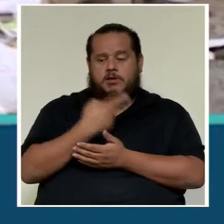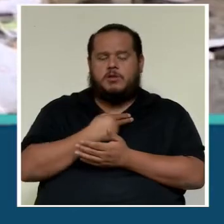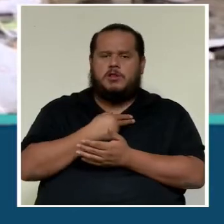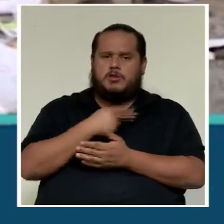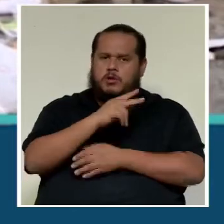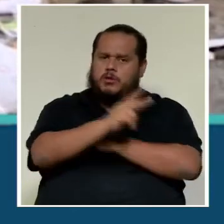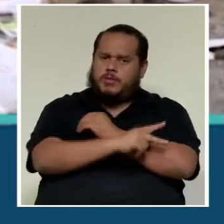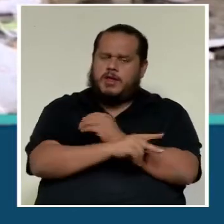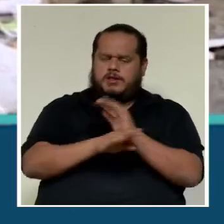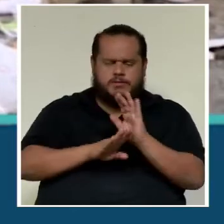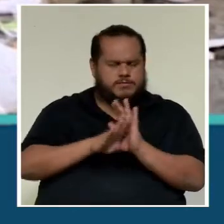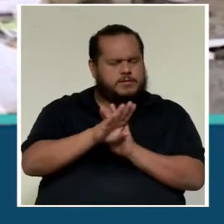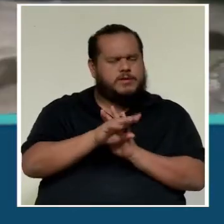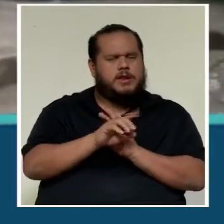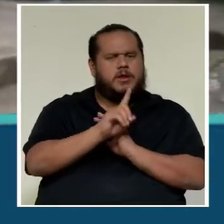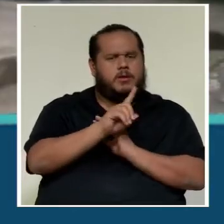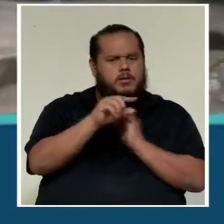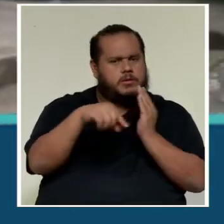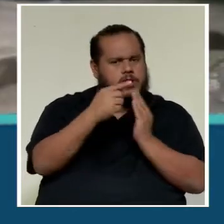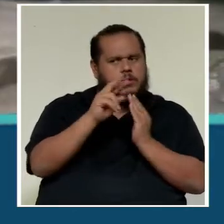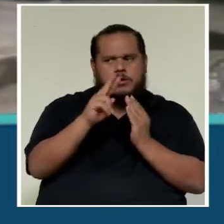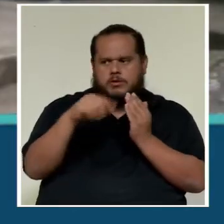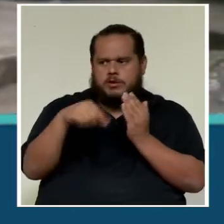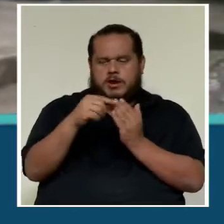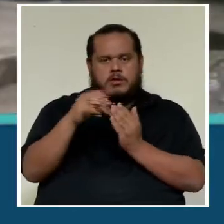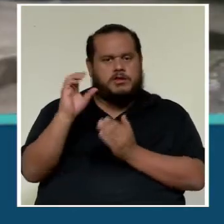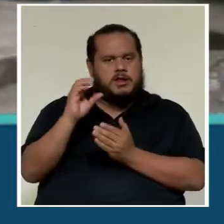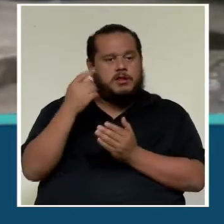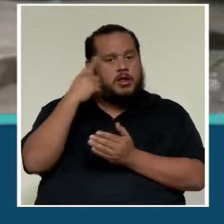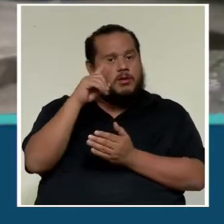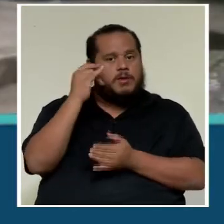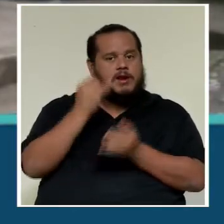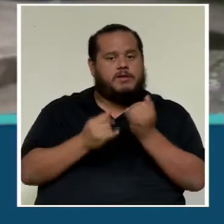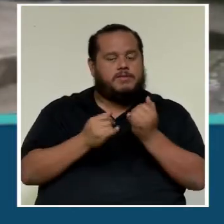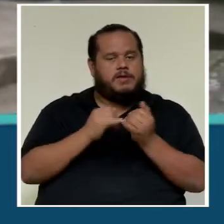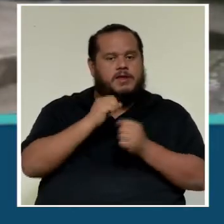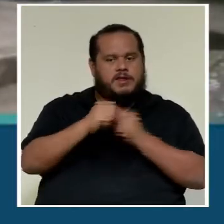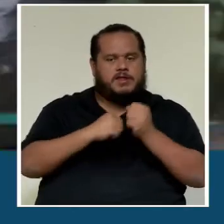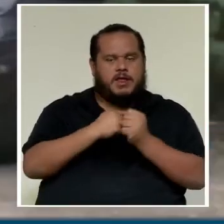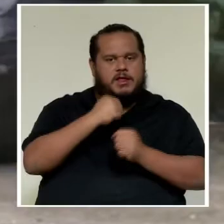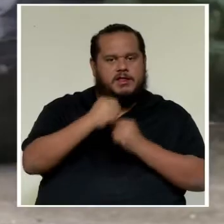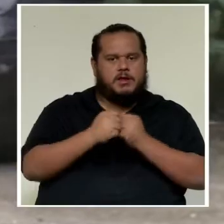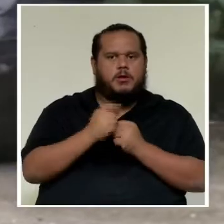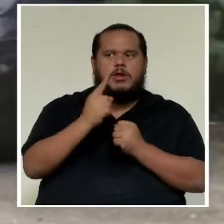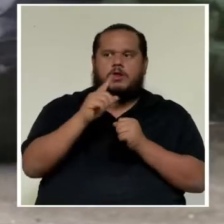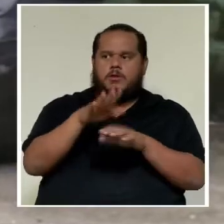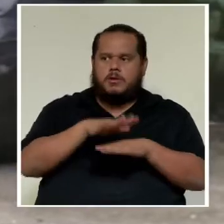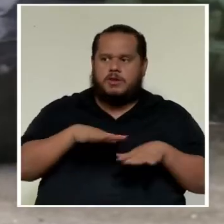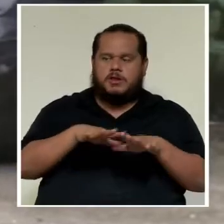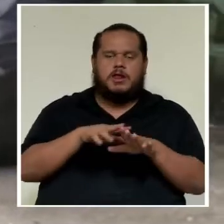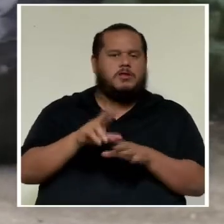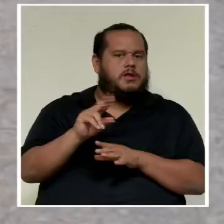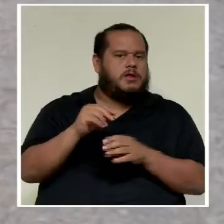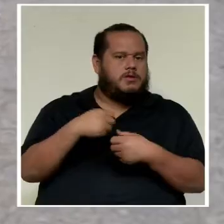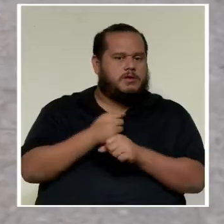un aumento de entre 1 grado y 2 grados Celsius para el fin de siglo. Y en un escenario en el que no realicen acciones para